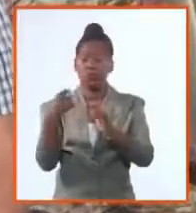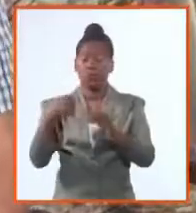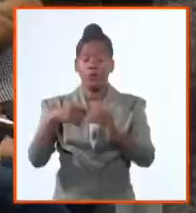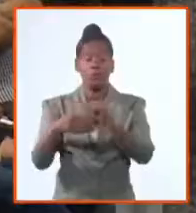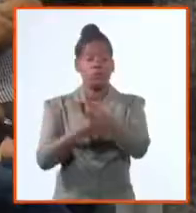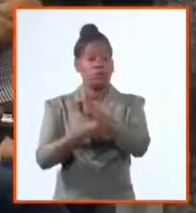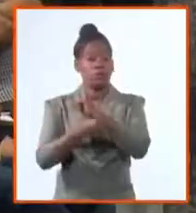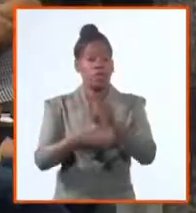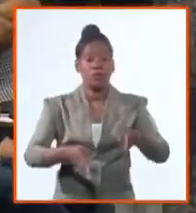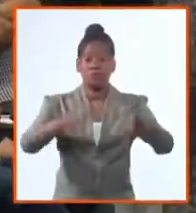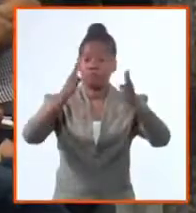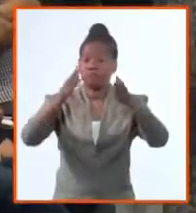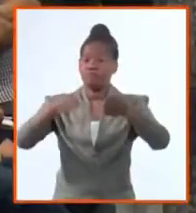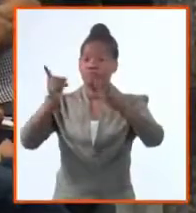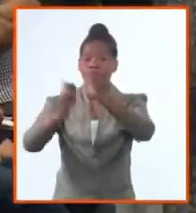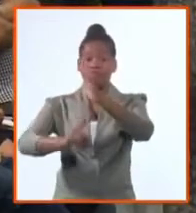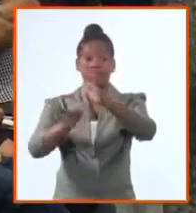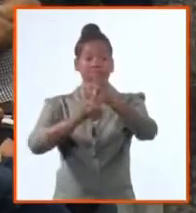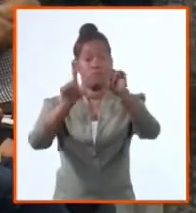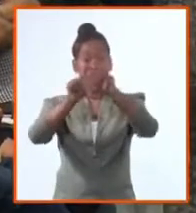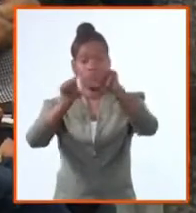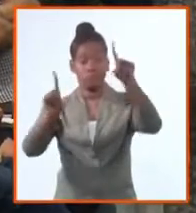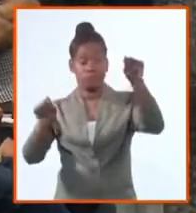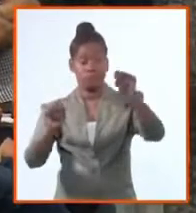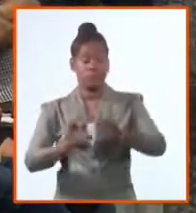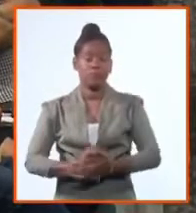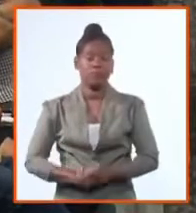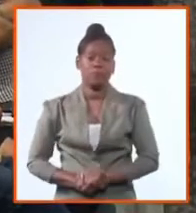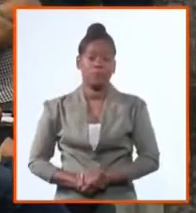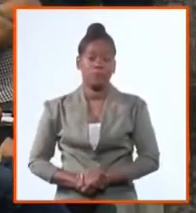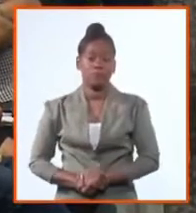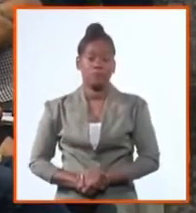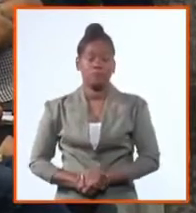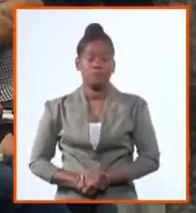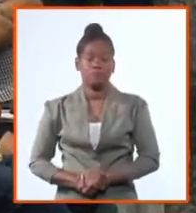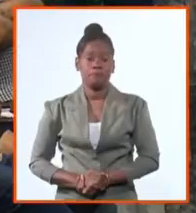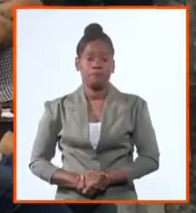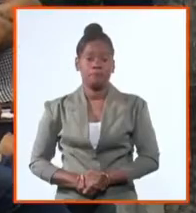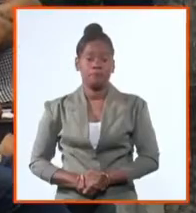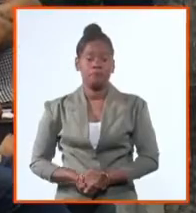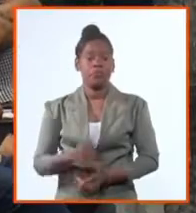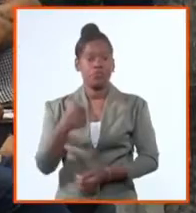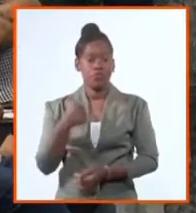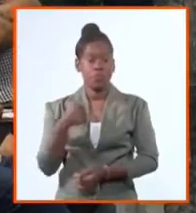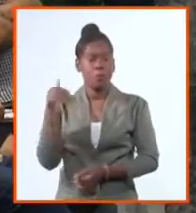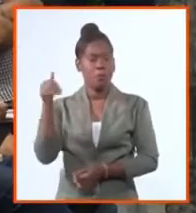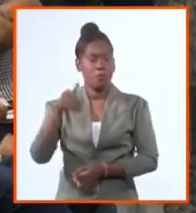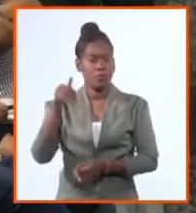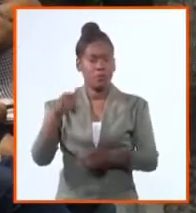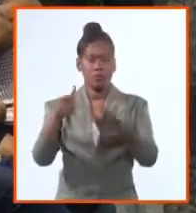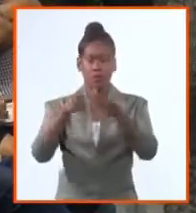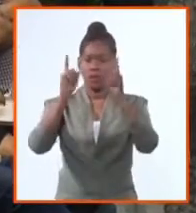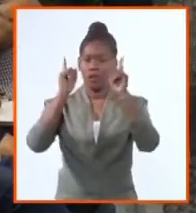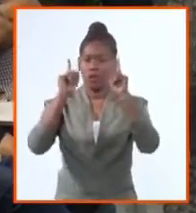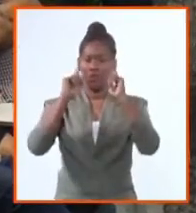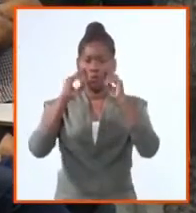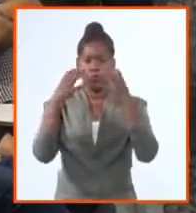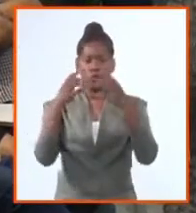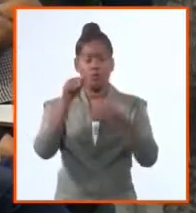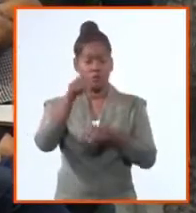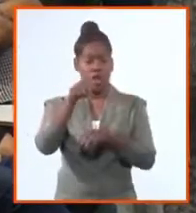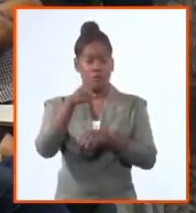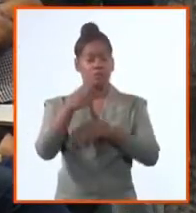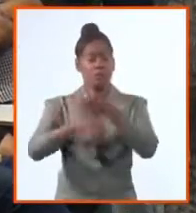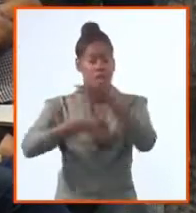salió en el debate. Yo participo en el macroprograma del Ministerio de Economía de Transformación Productiva en sesiones internacionales y muy buena